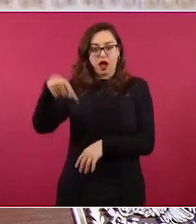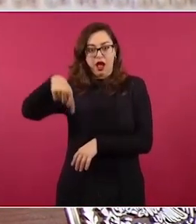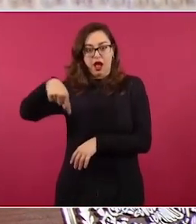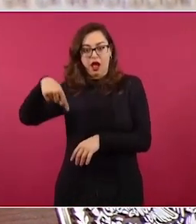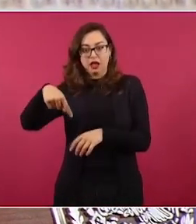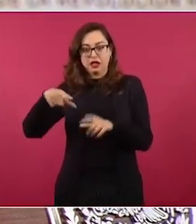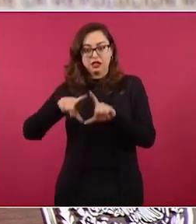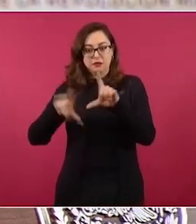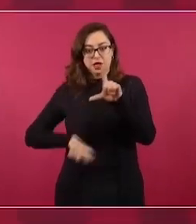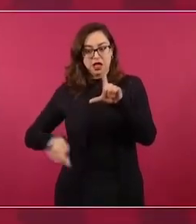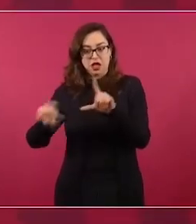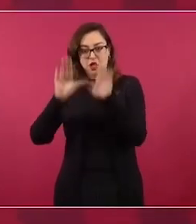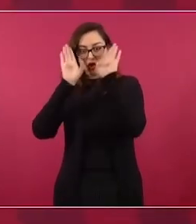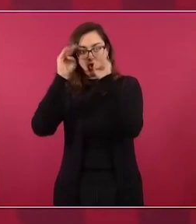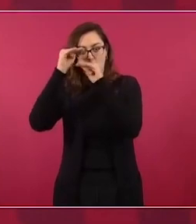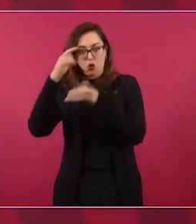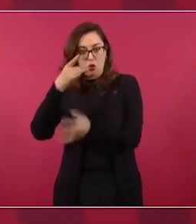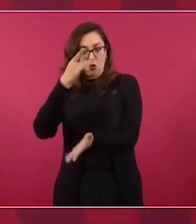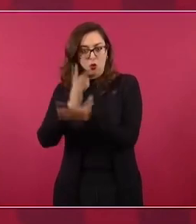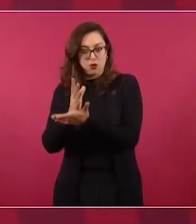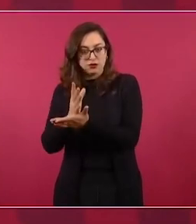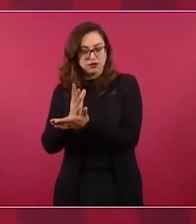de los conservadores de México,